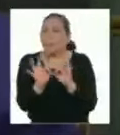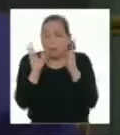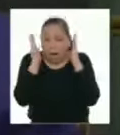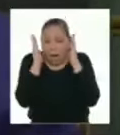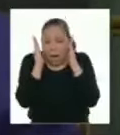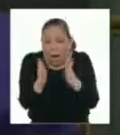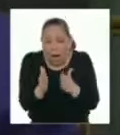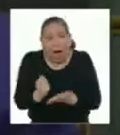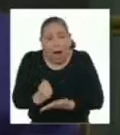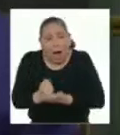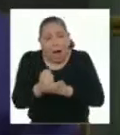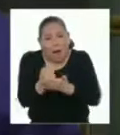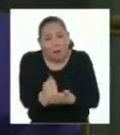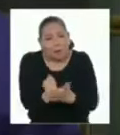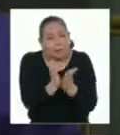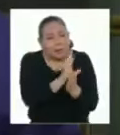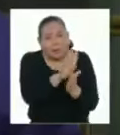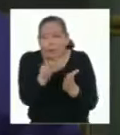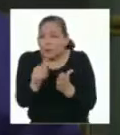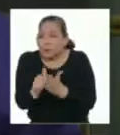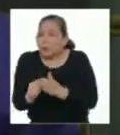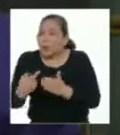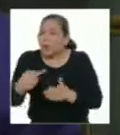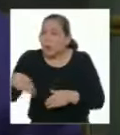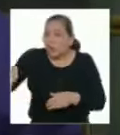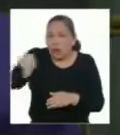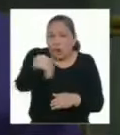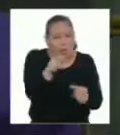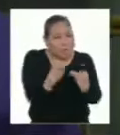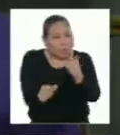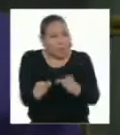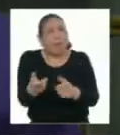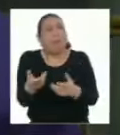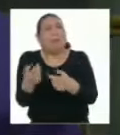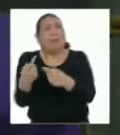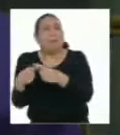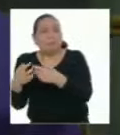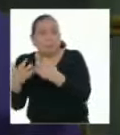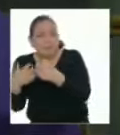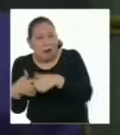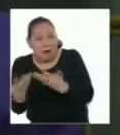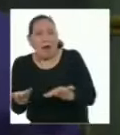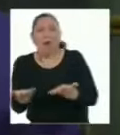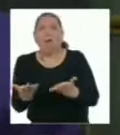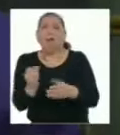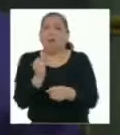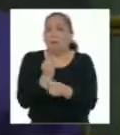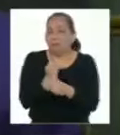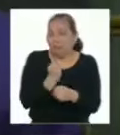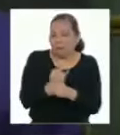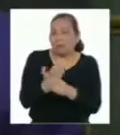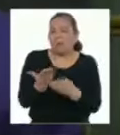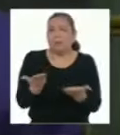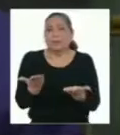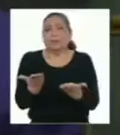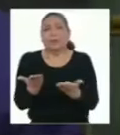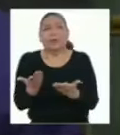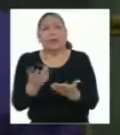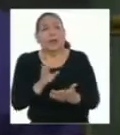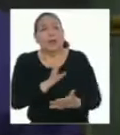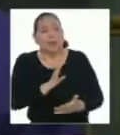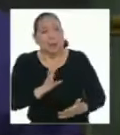atención y de la organización de todo lo que hagamos, de nuestras empresas, de nuestra iglesia, de